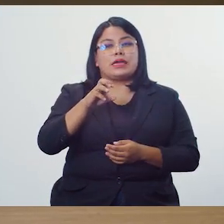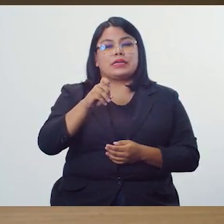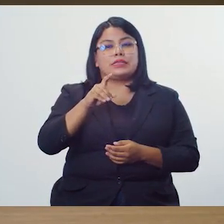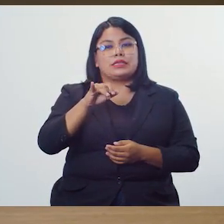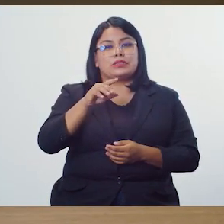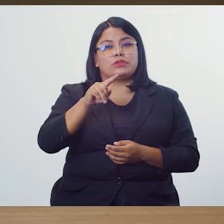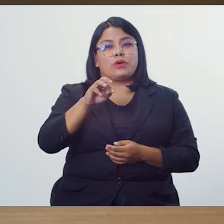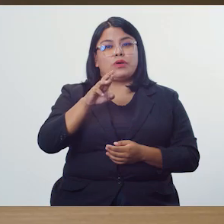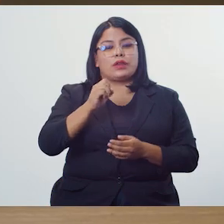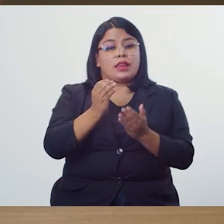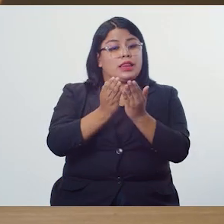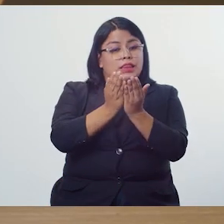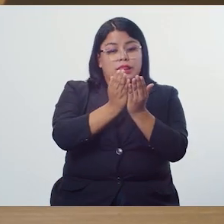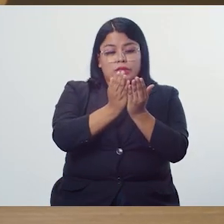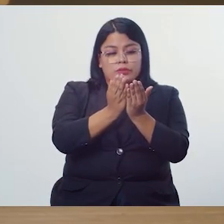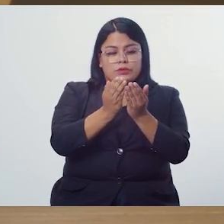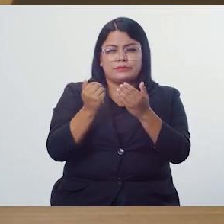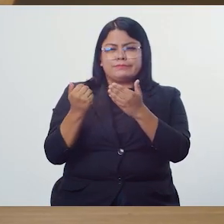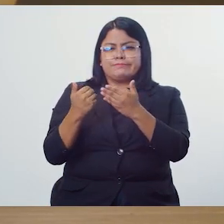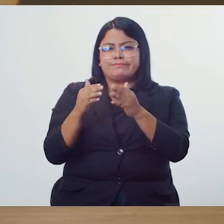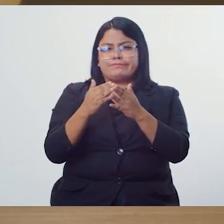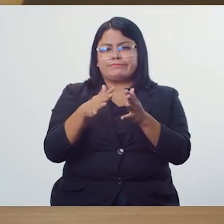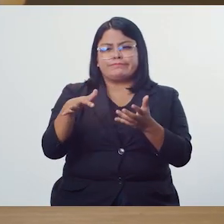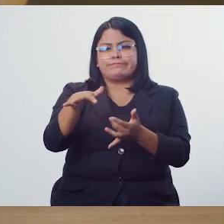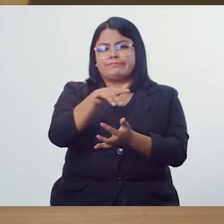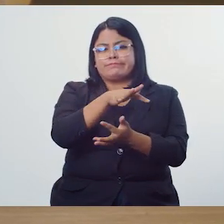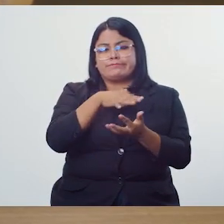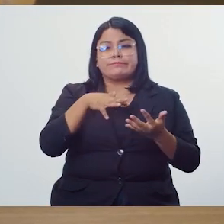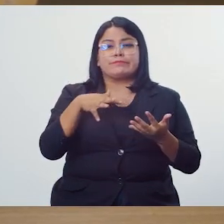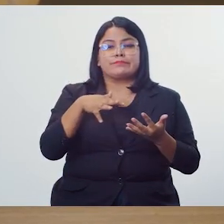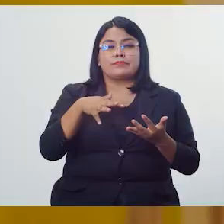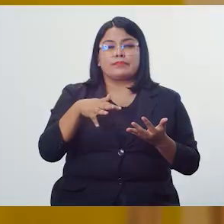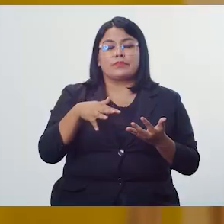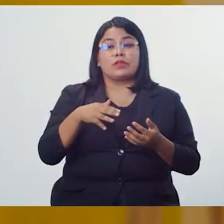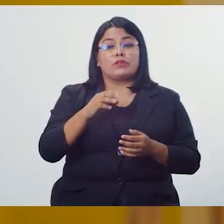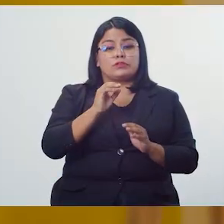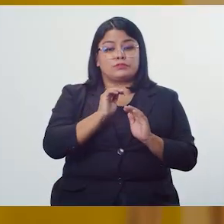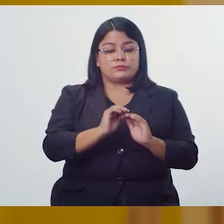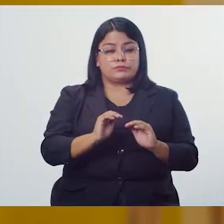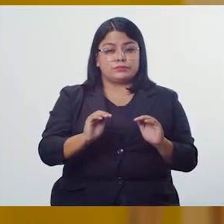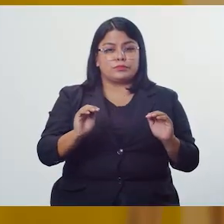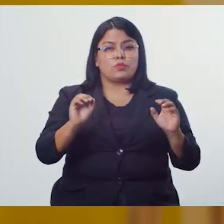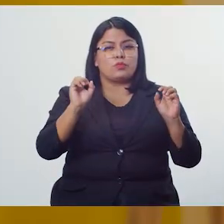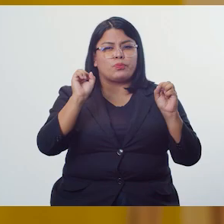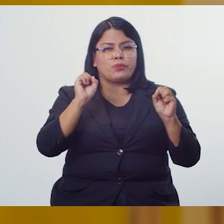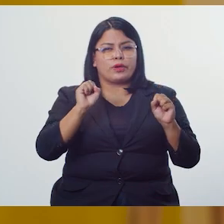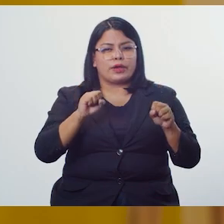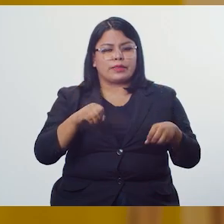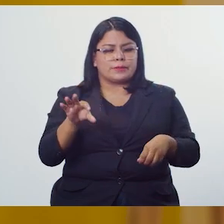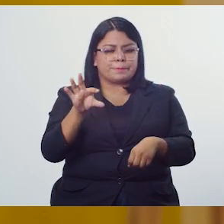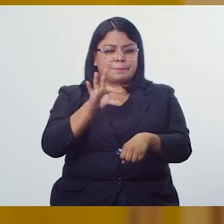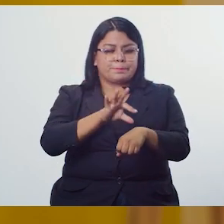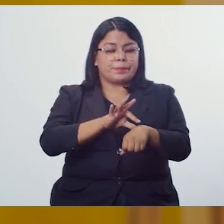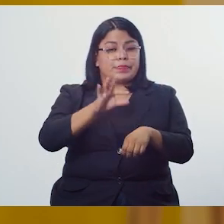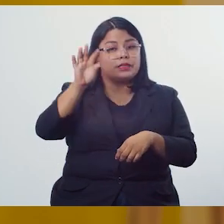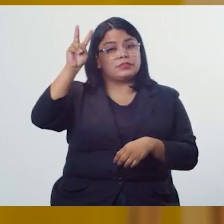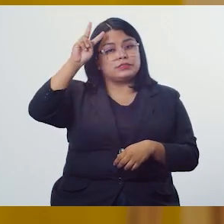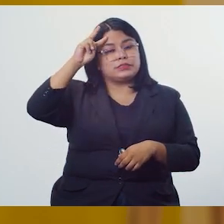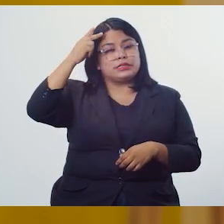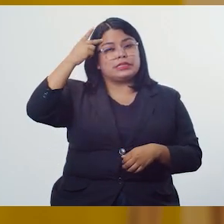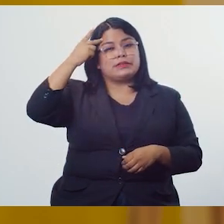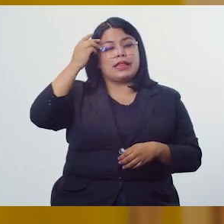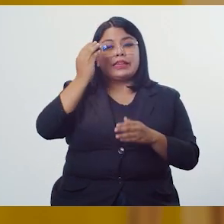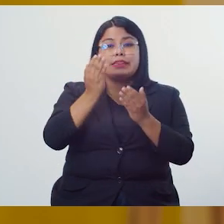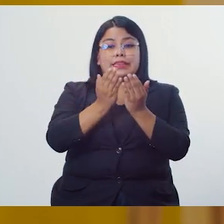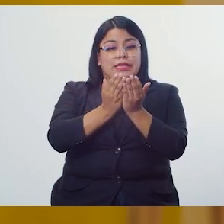lectura parten de los diversos ambientes letrados en donde los niños pueden tener experiencias